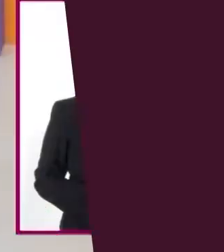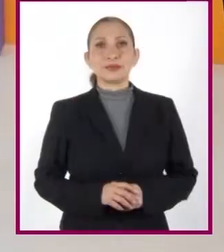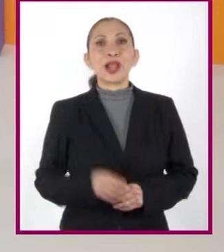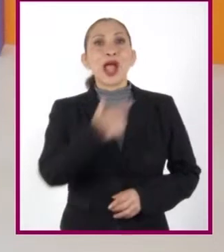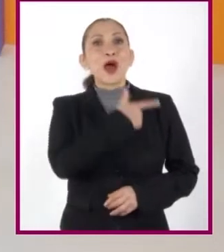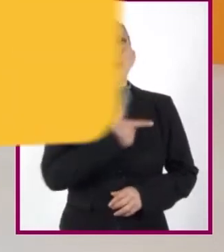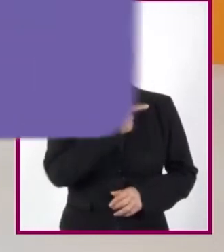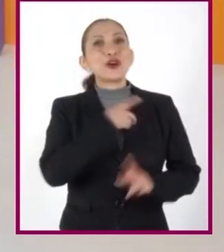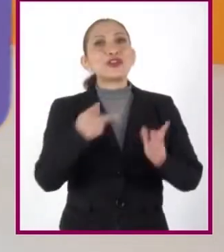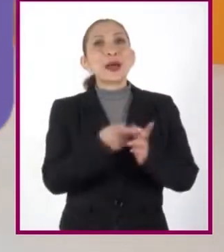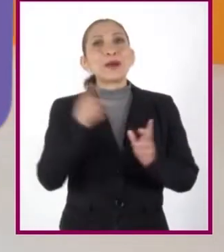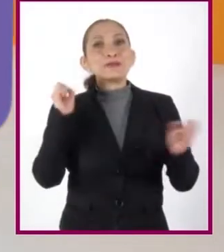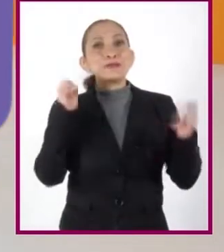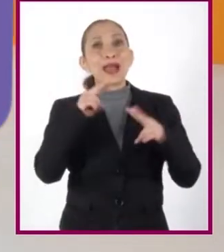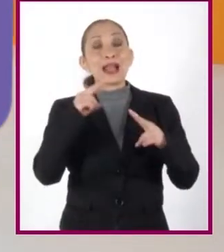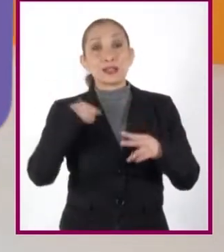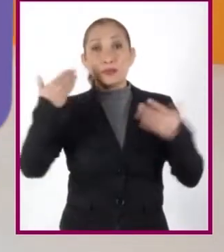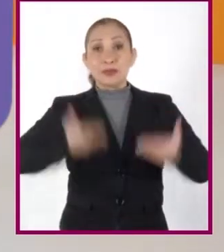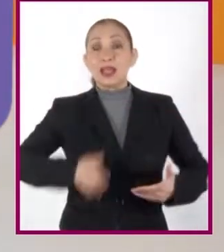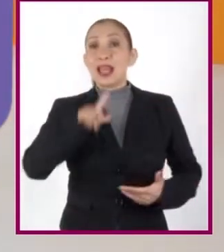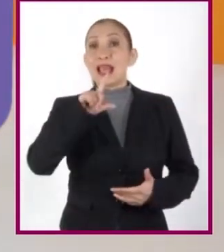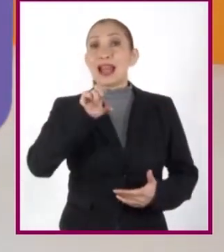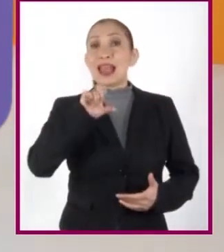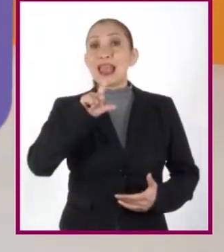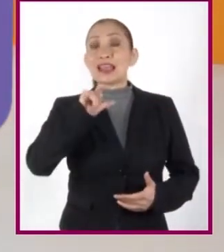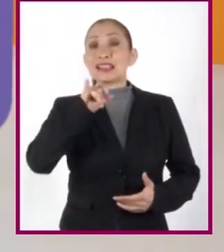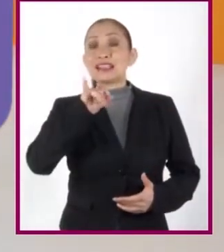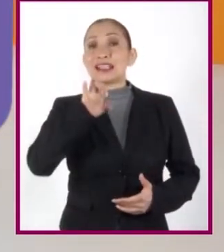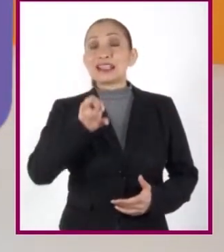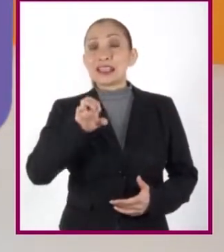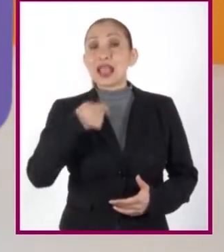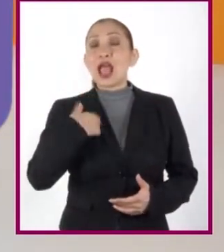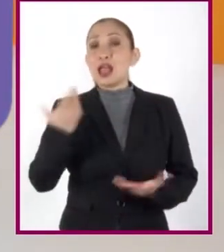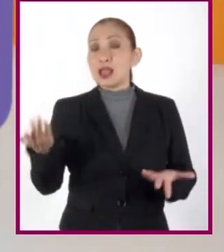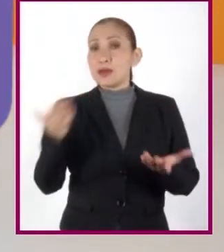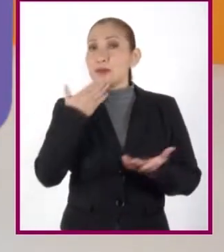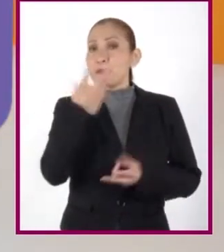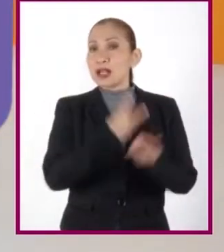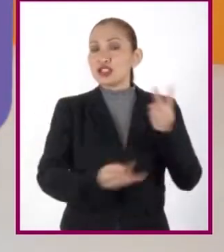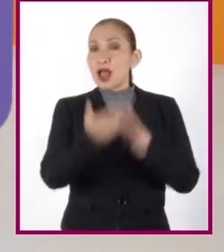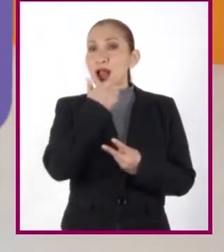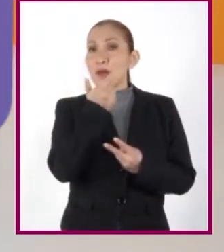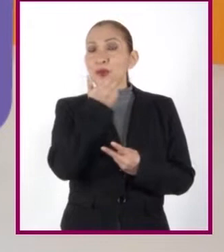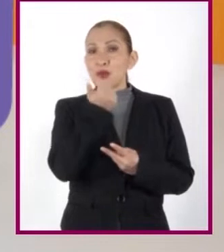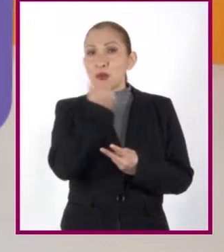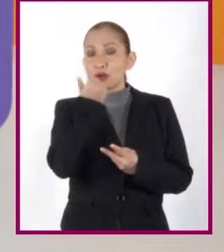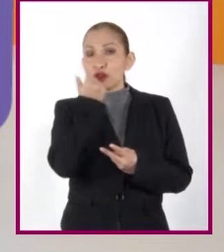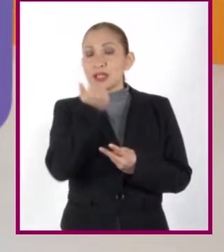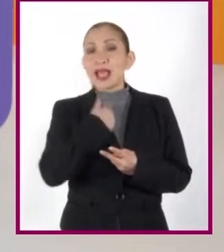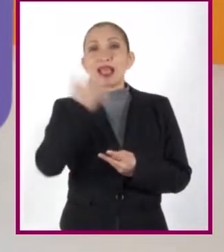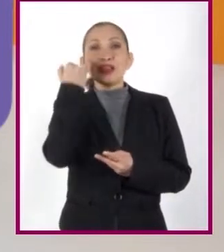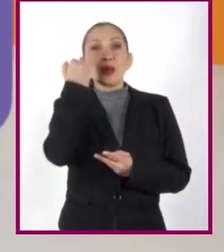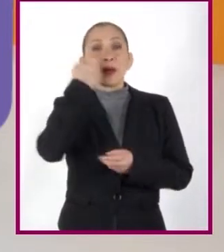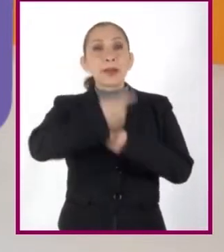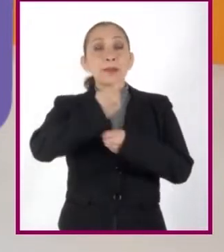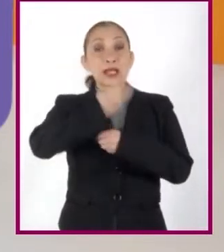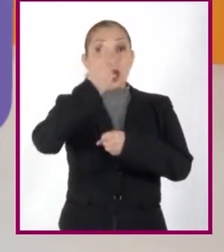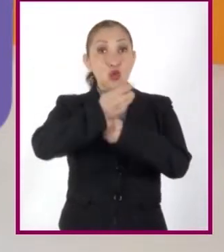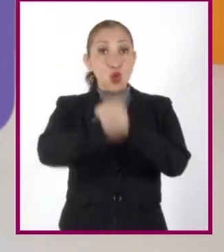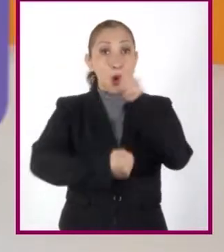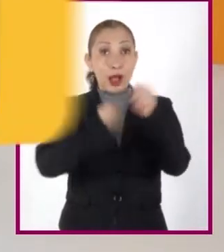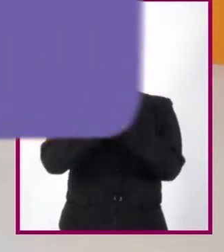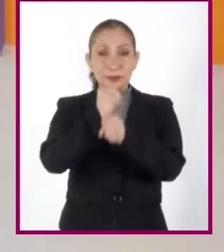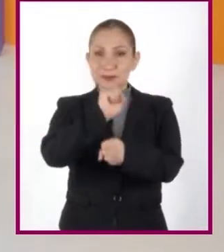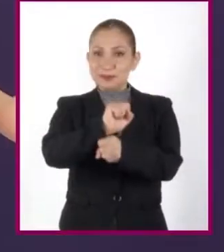Qué gusto encontrarnos de nuevo. Yo soy Leslie Mendívil y les doy la bienvenida a las alumnas y alumnos de lengua materna de segundo grado de